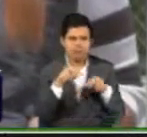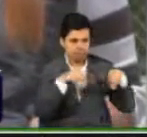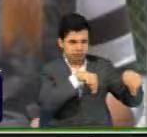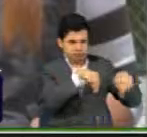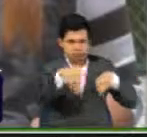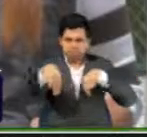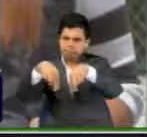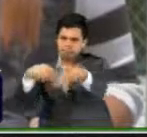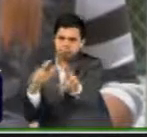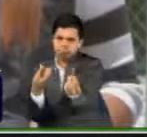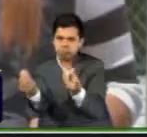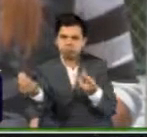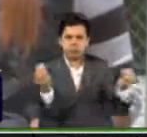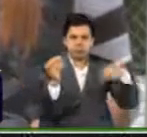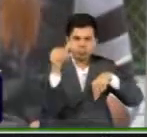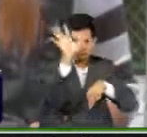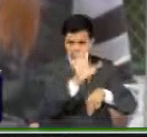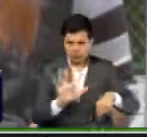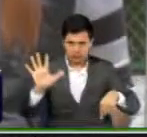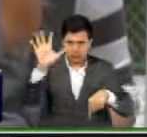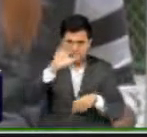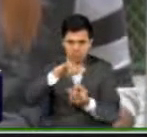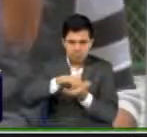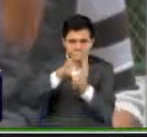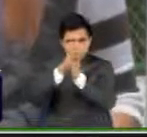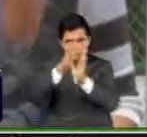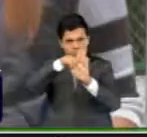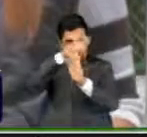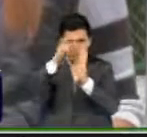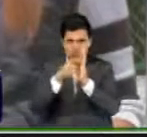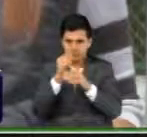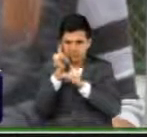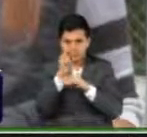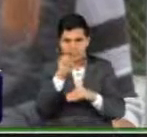control instalados sobre el departamento. Es la información con la cámara de William Cáceres, Carmen Mejía, Oriente.